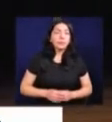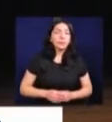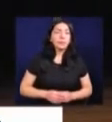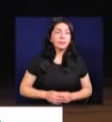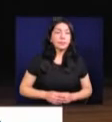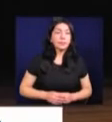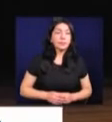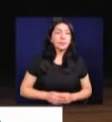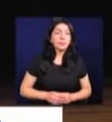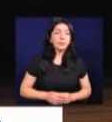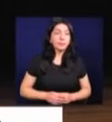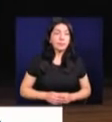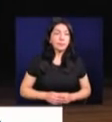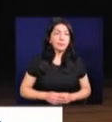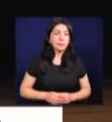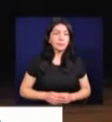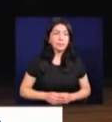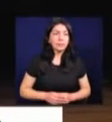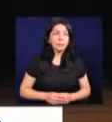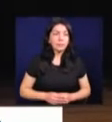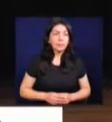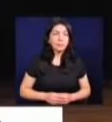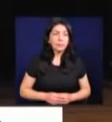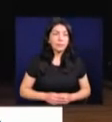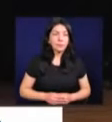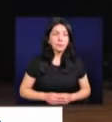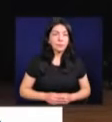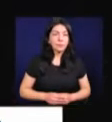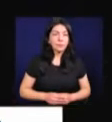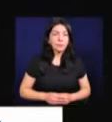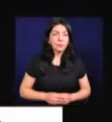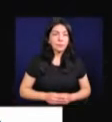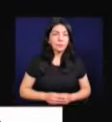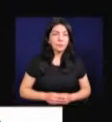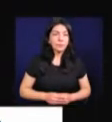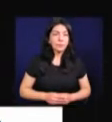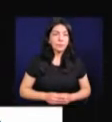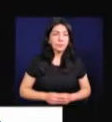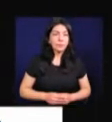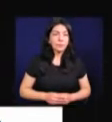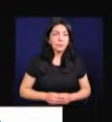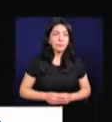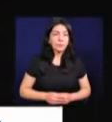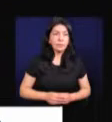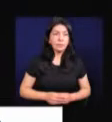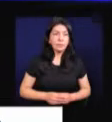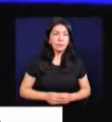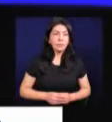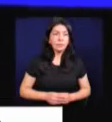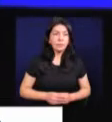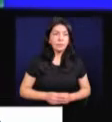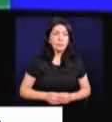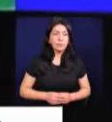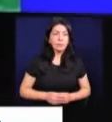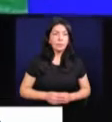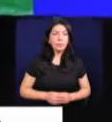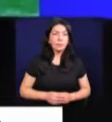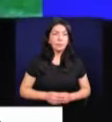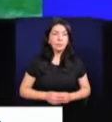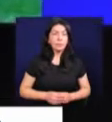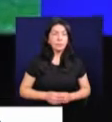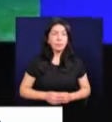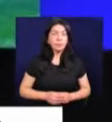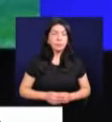tanto el tema de la acreditación y el concepto de calidad tiene que ser un